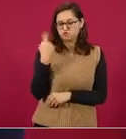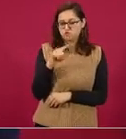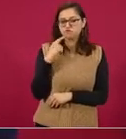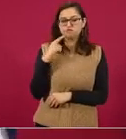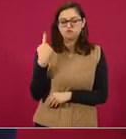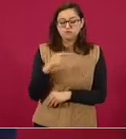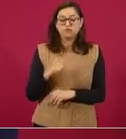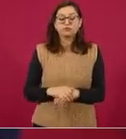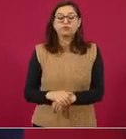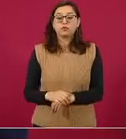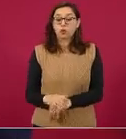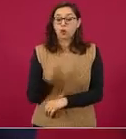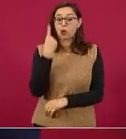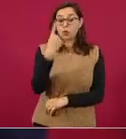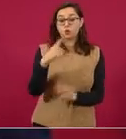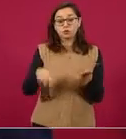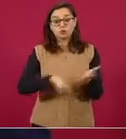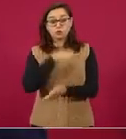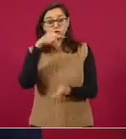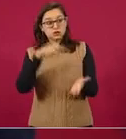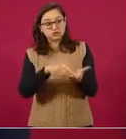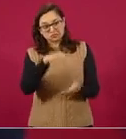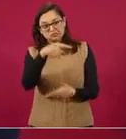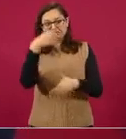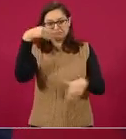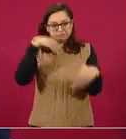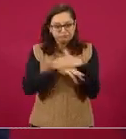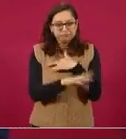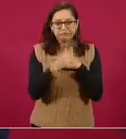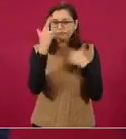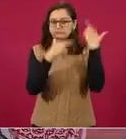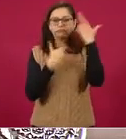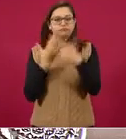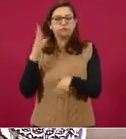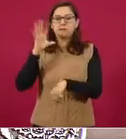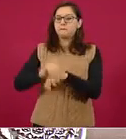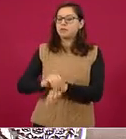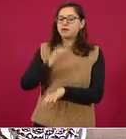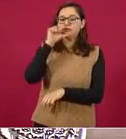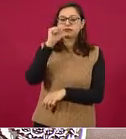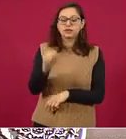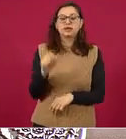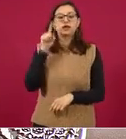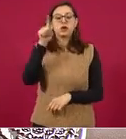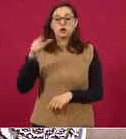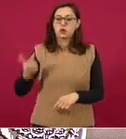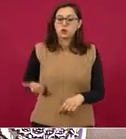Una gasolinera no se dejó verificar allá con mis paisanos de Celaya,